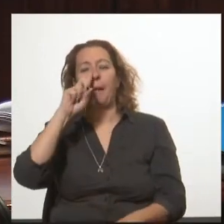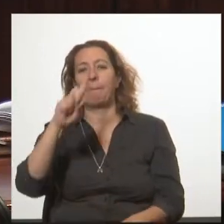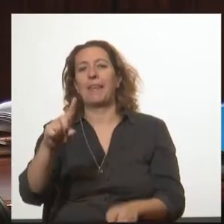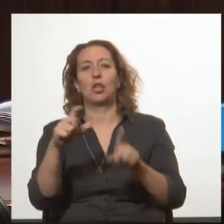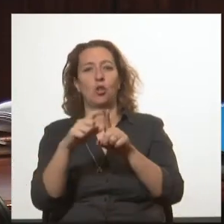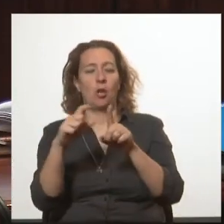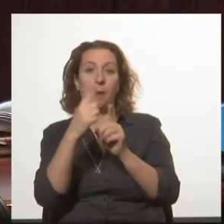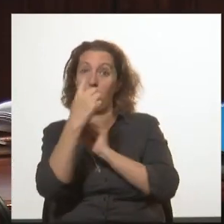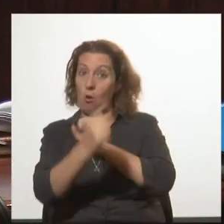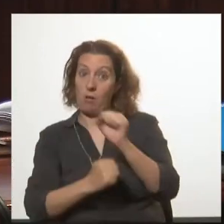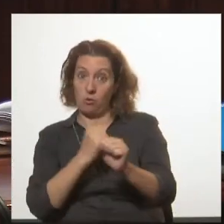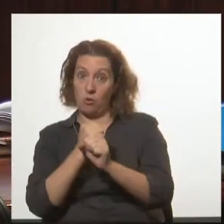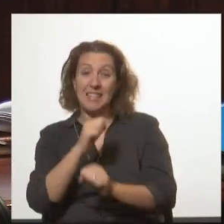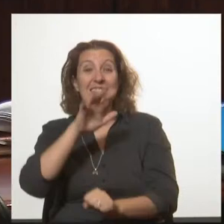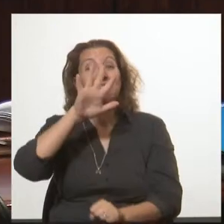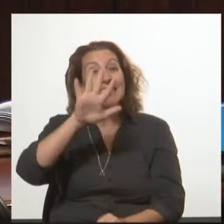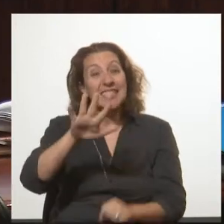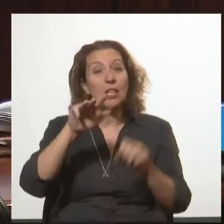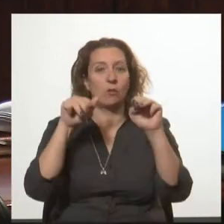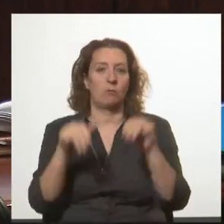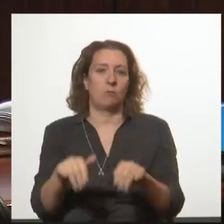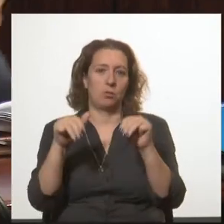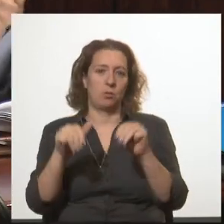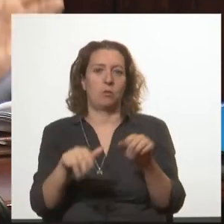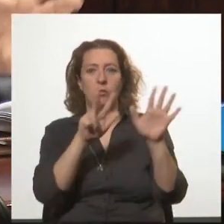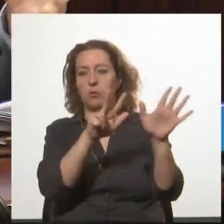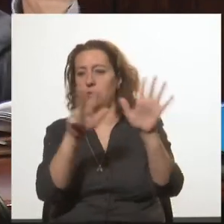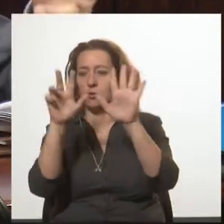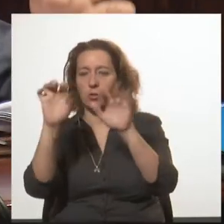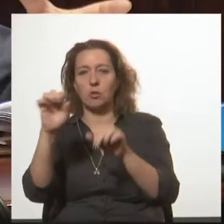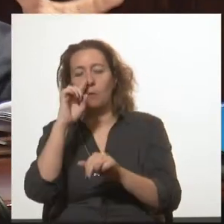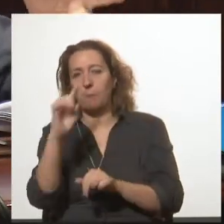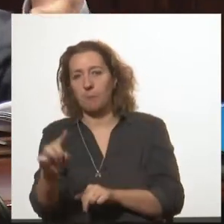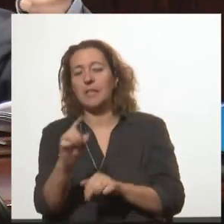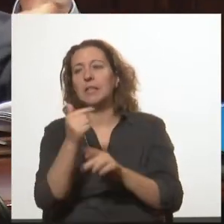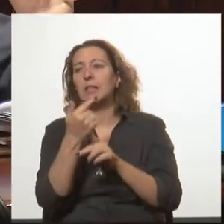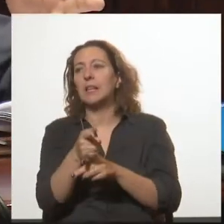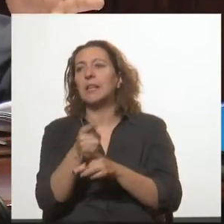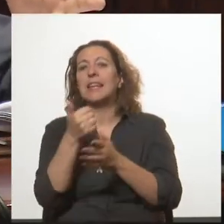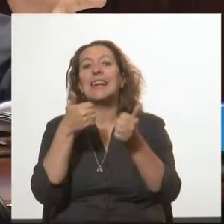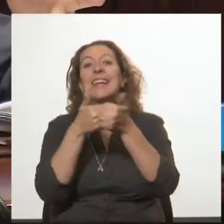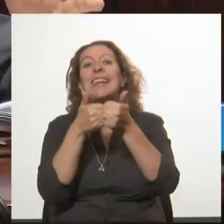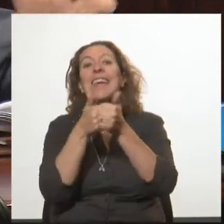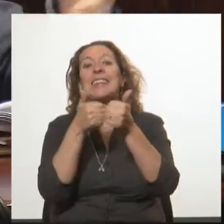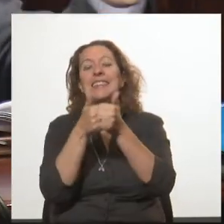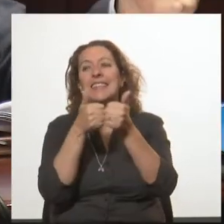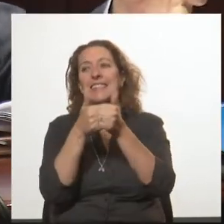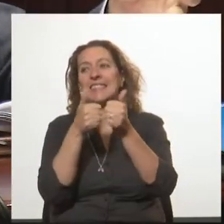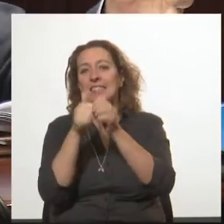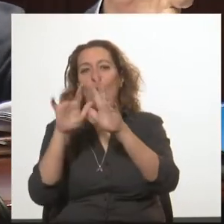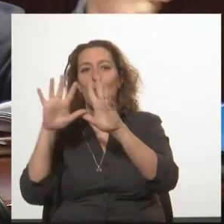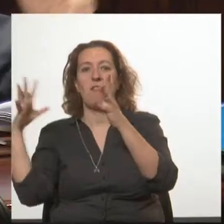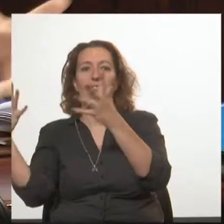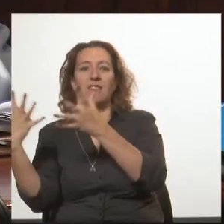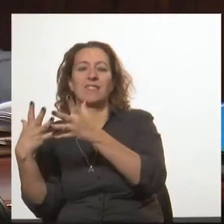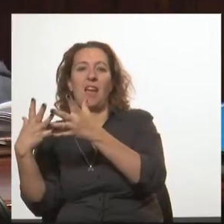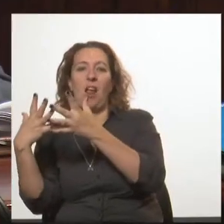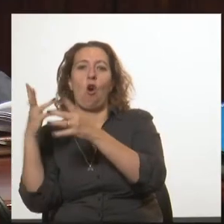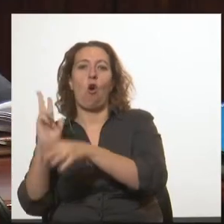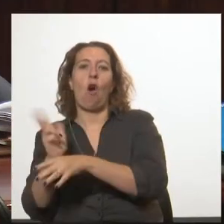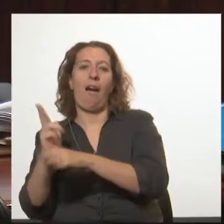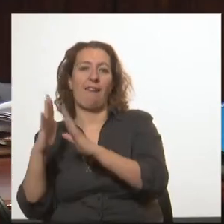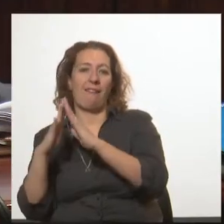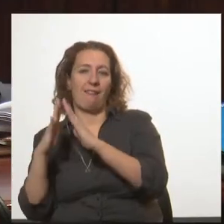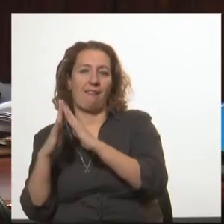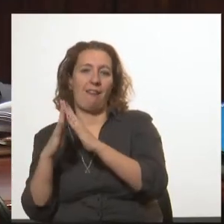los que 5 millones 880 mil se estimaban de emigrar clientes de universal hogar a servicios más